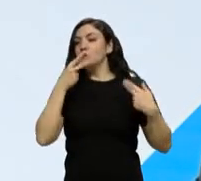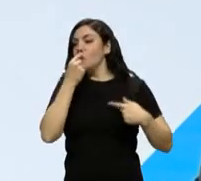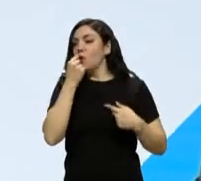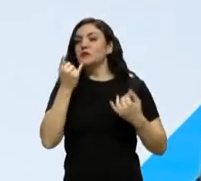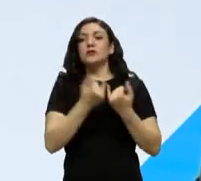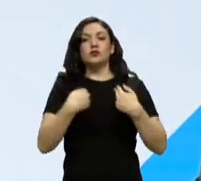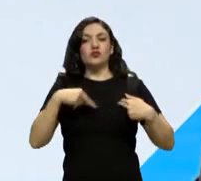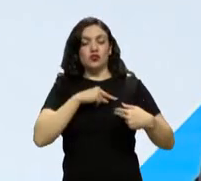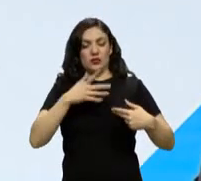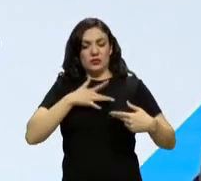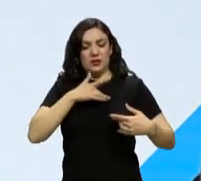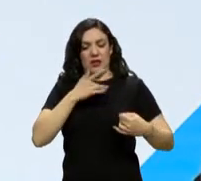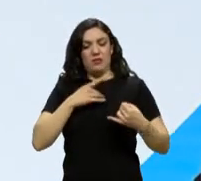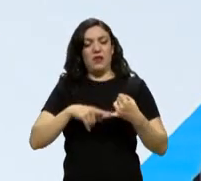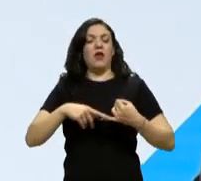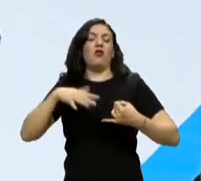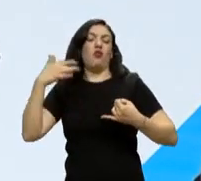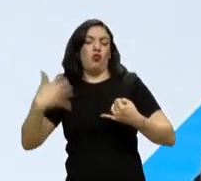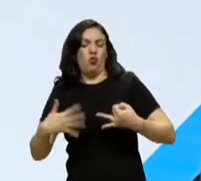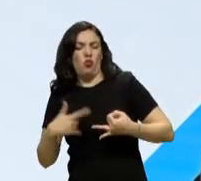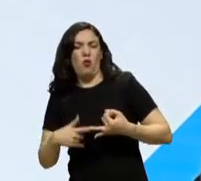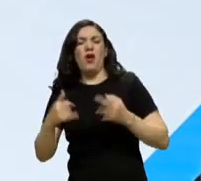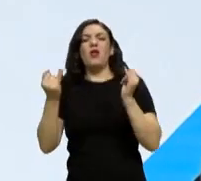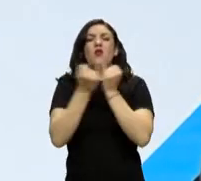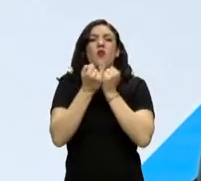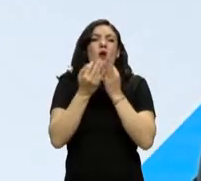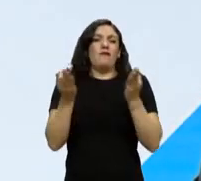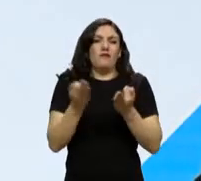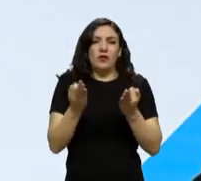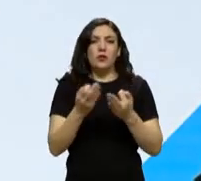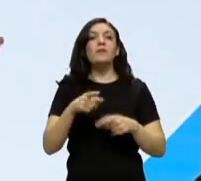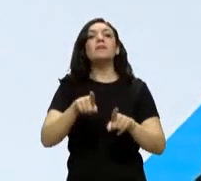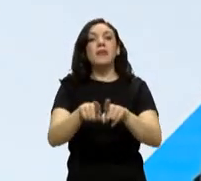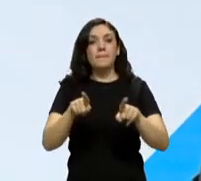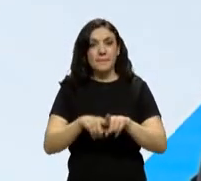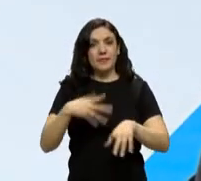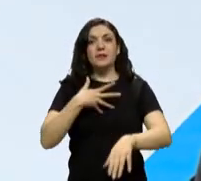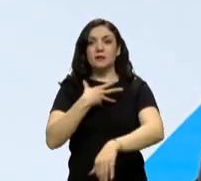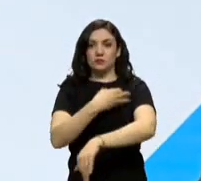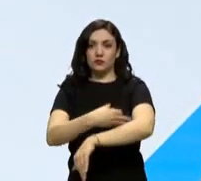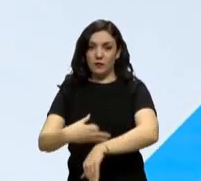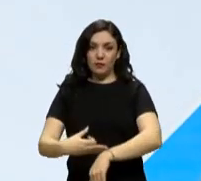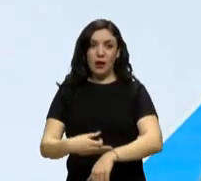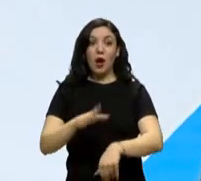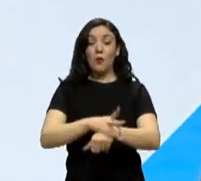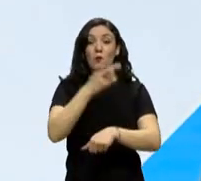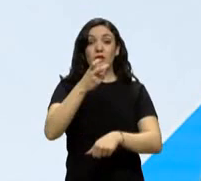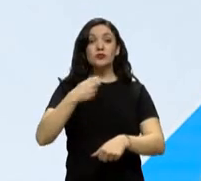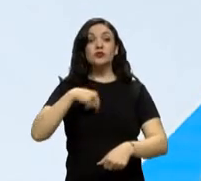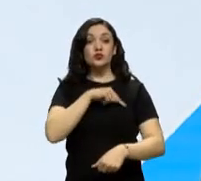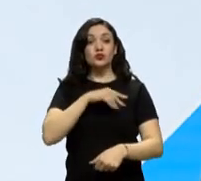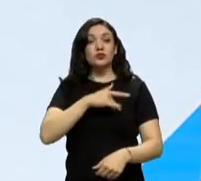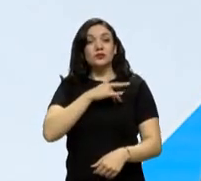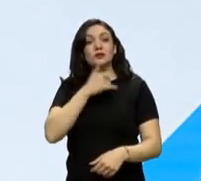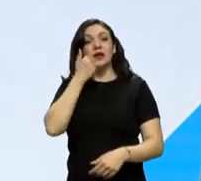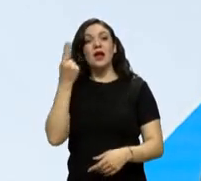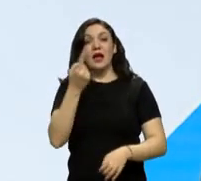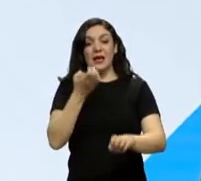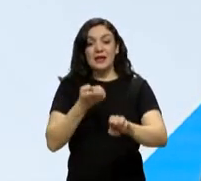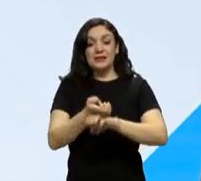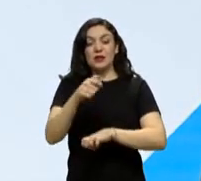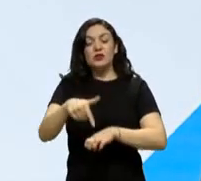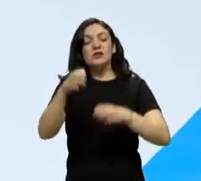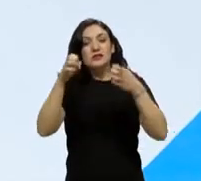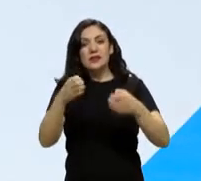que también sentimos que también nos duele que también sentimos frío y que tenemos familia y que por eso También queremos que nuestro estado esté